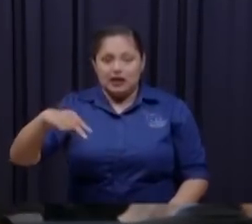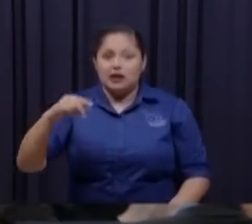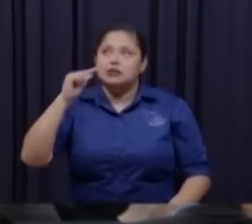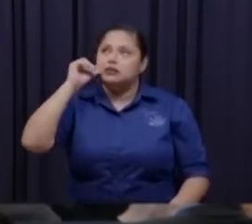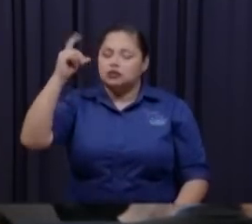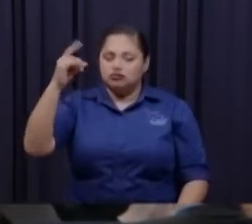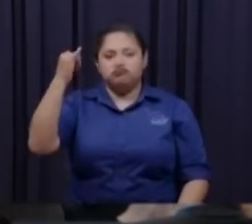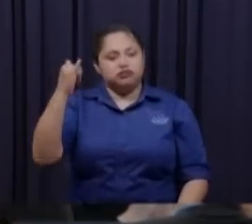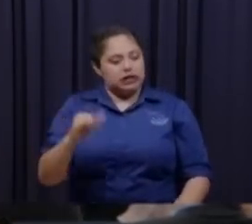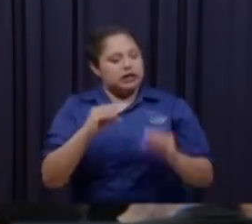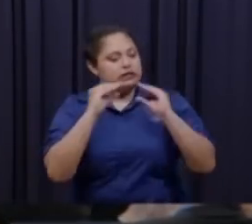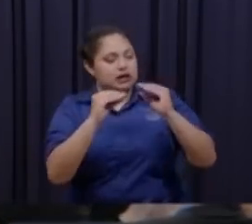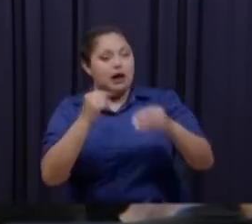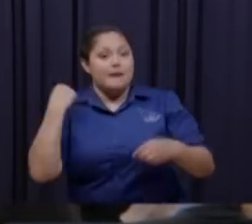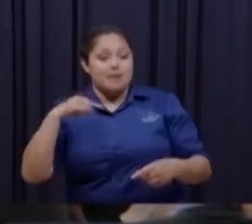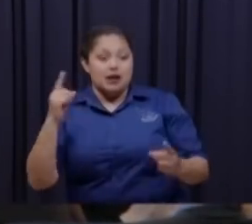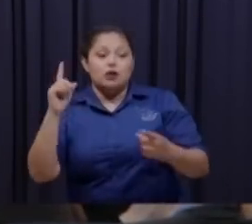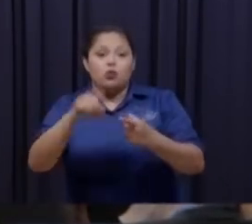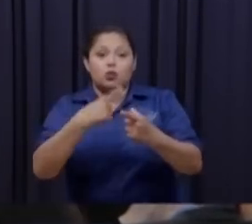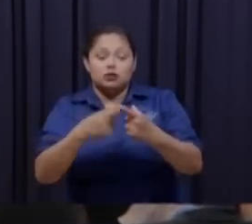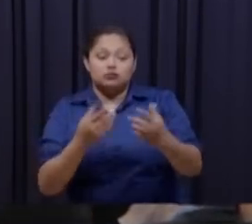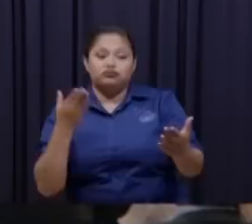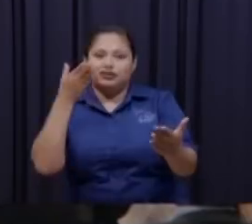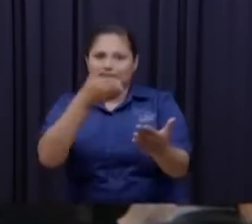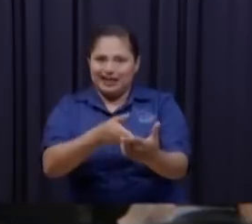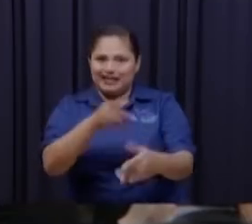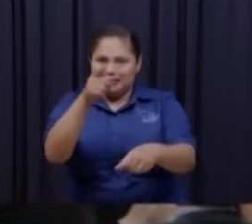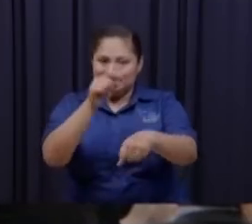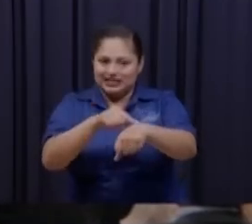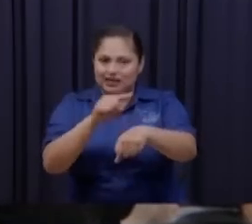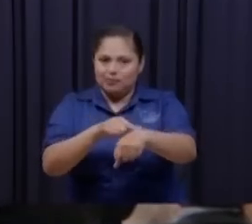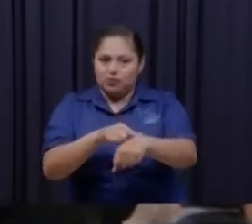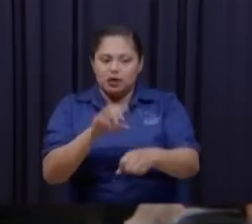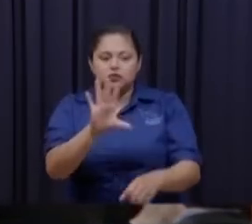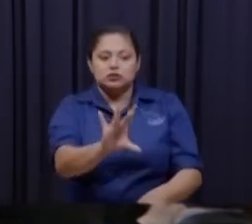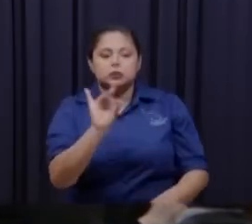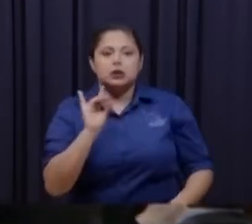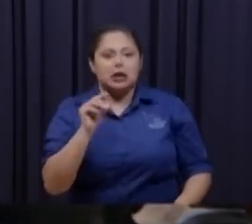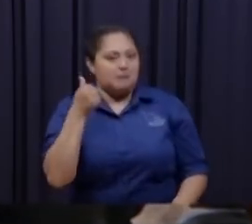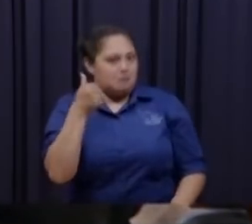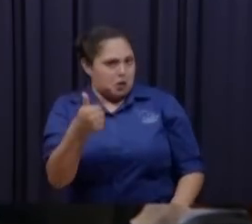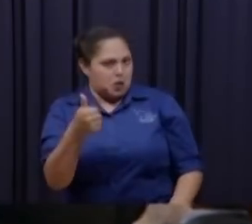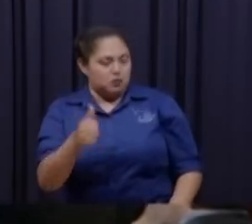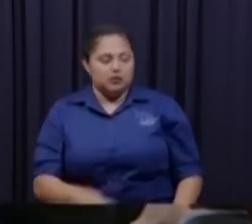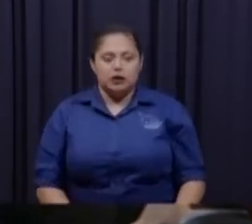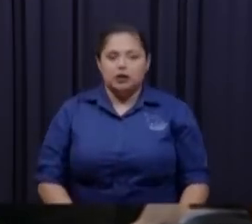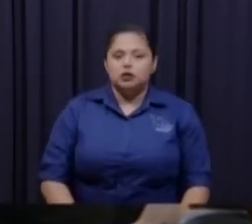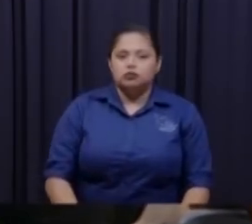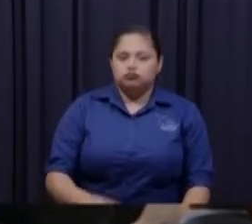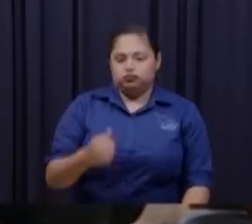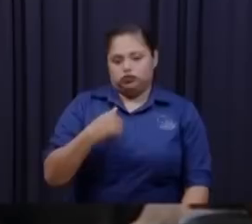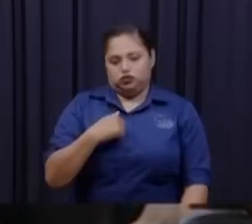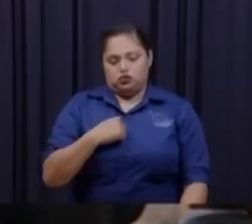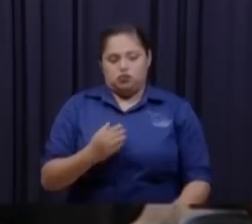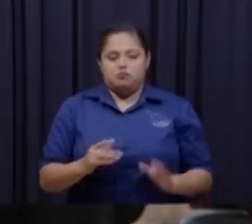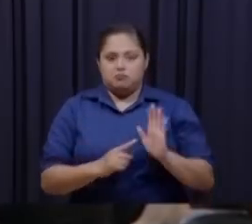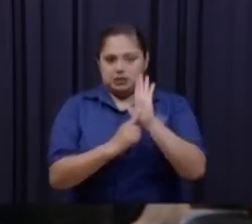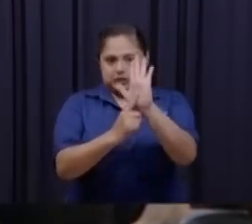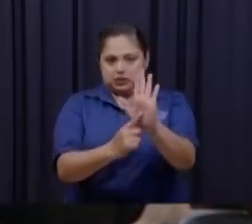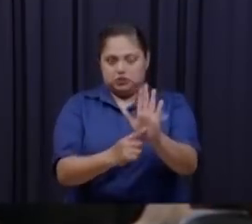enseñando, para que cuando llegara ese momento escogieran lo bueno. Entonces les dice: yo pongo delante de ustedes la bendición y la maldición,